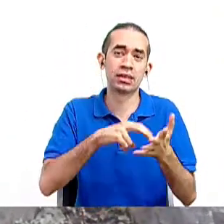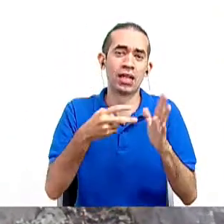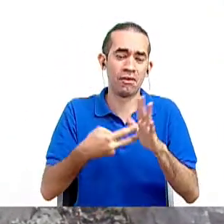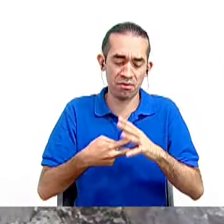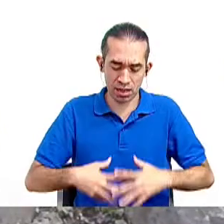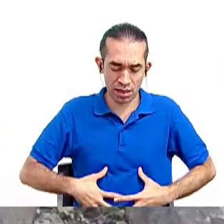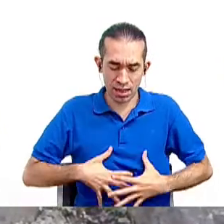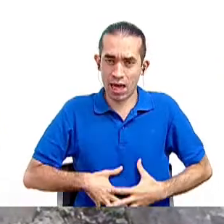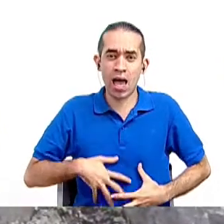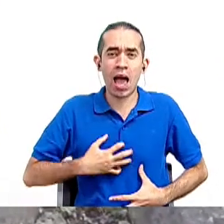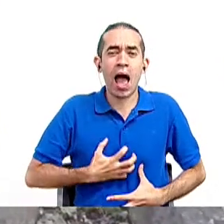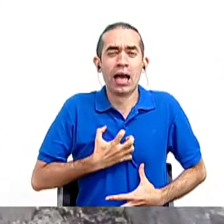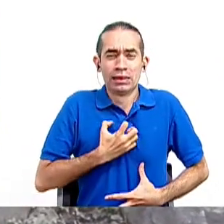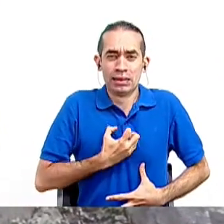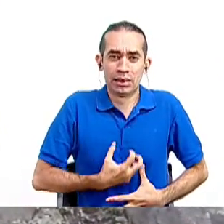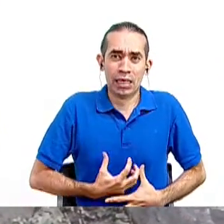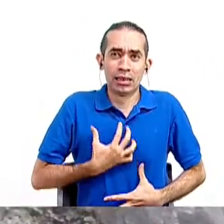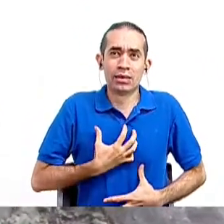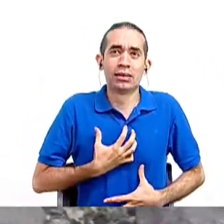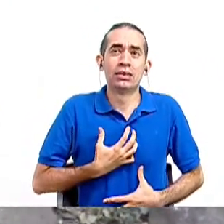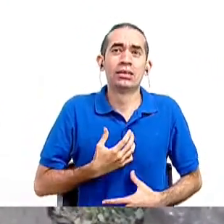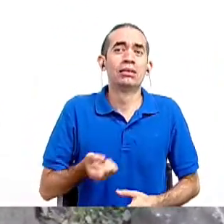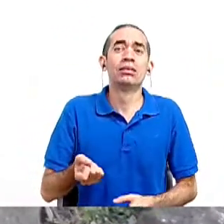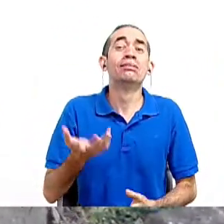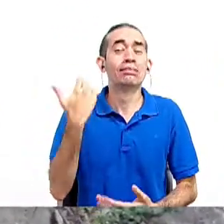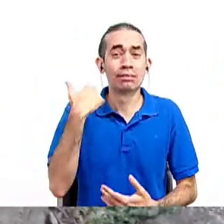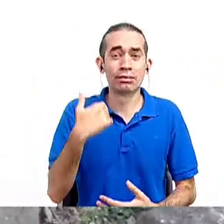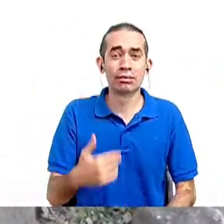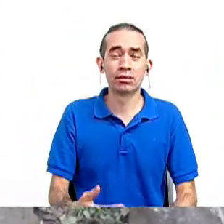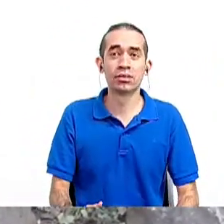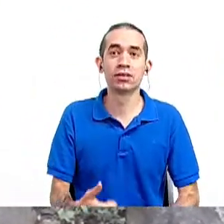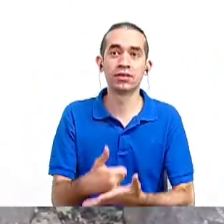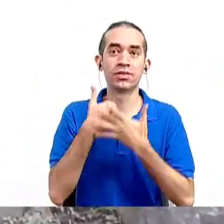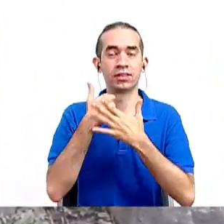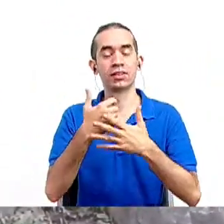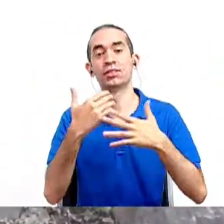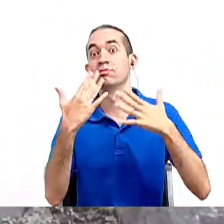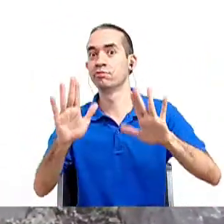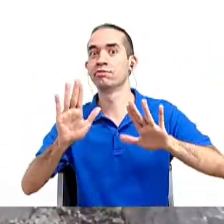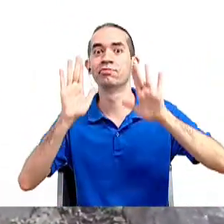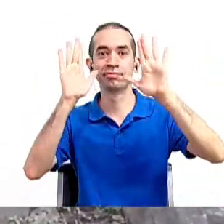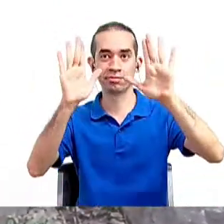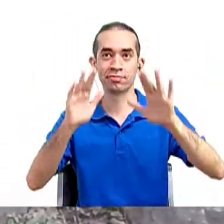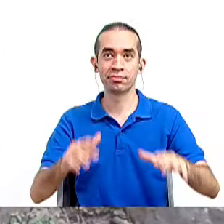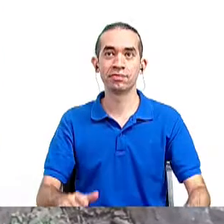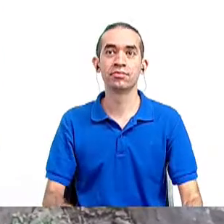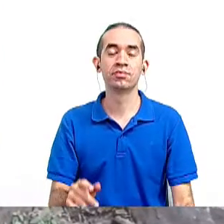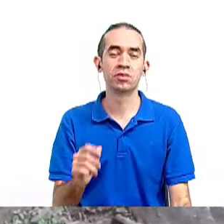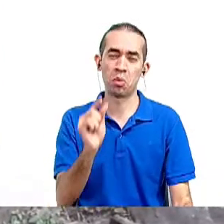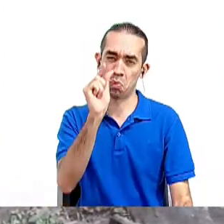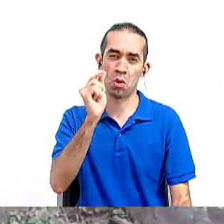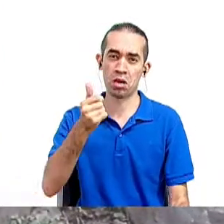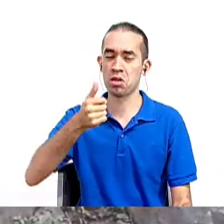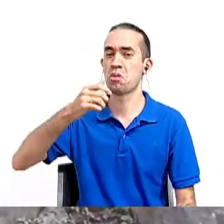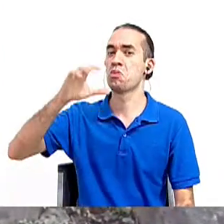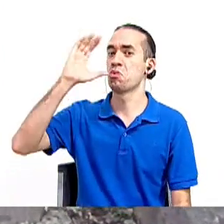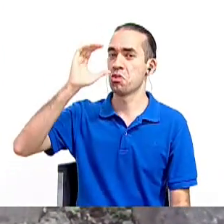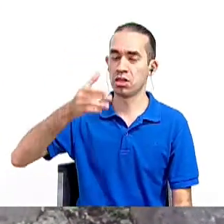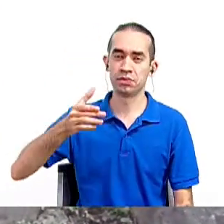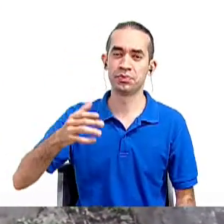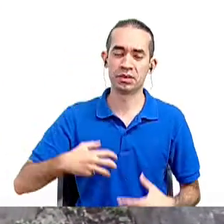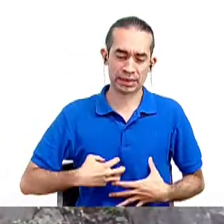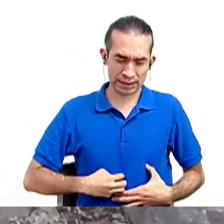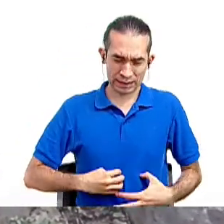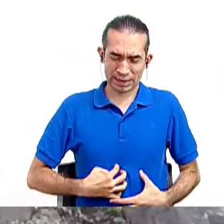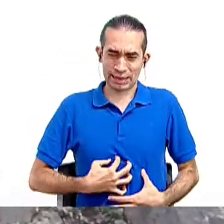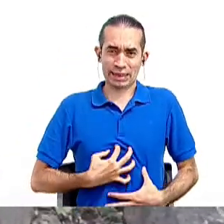un poco de acidez. ¿Antiácido? Excelente. Voy a tomarme un poquito de antiácido porque